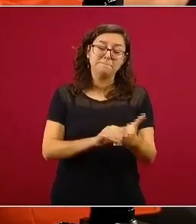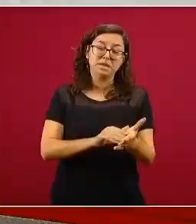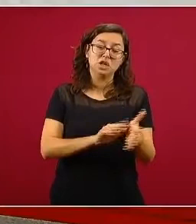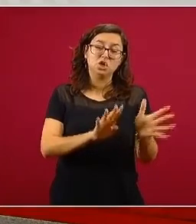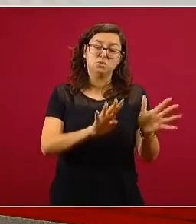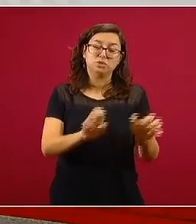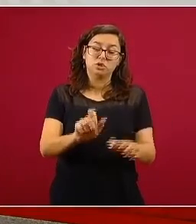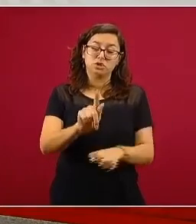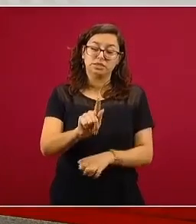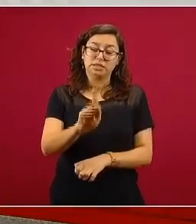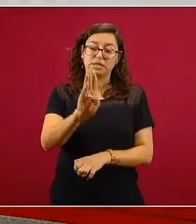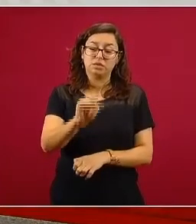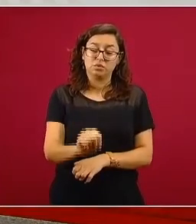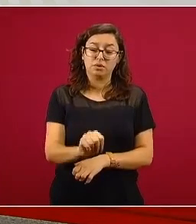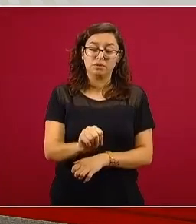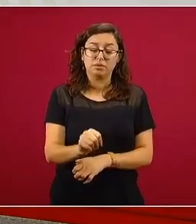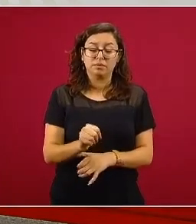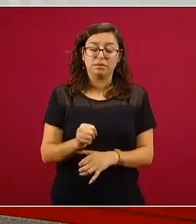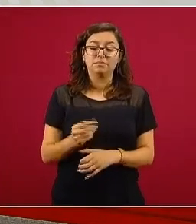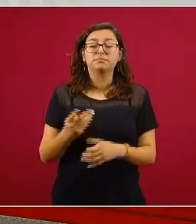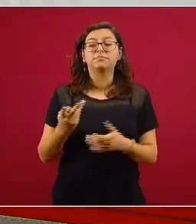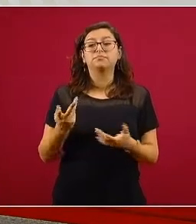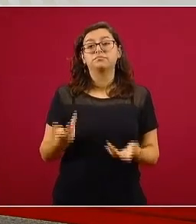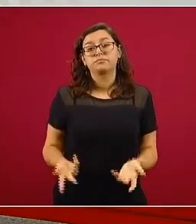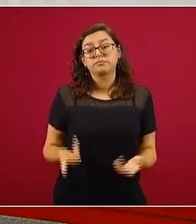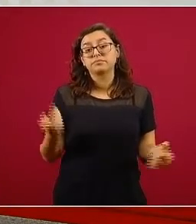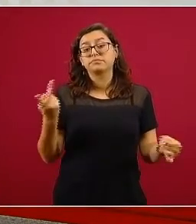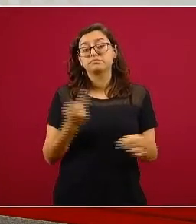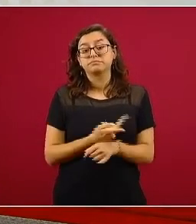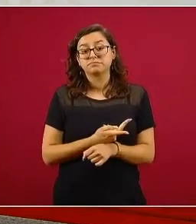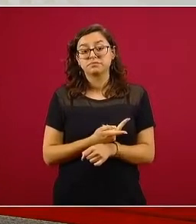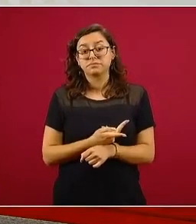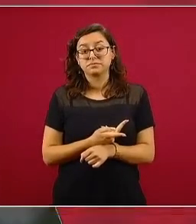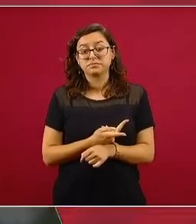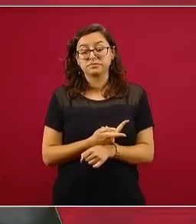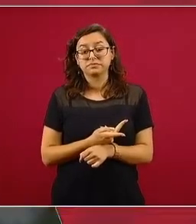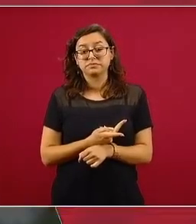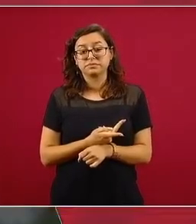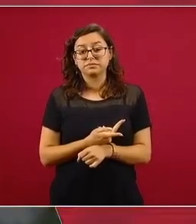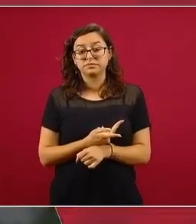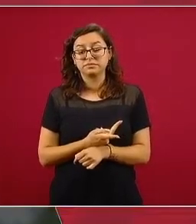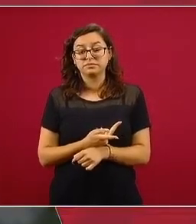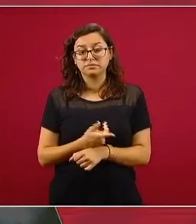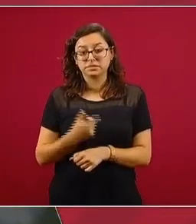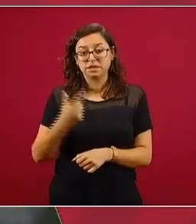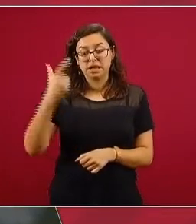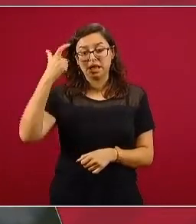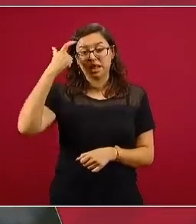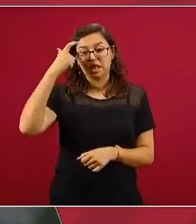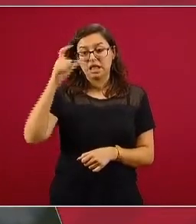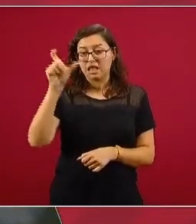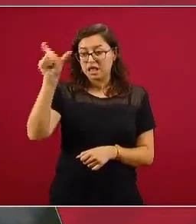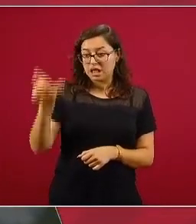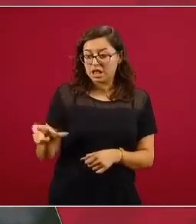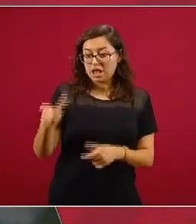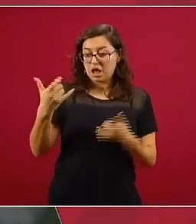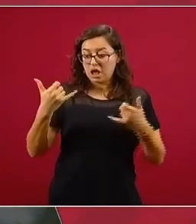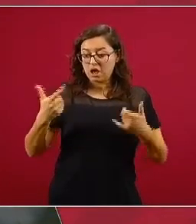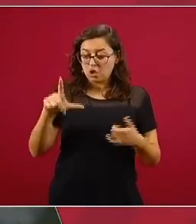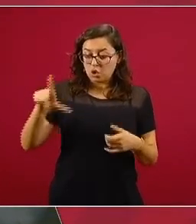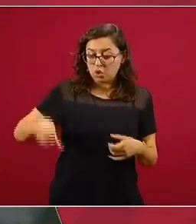1979, decía el maestro Villamil, hubo una conversión en la perspectiva del gobierno